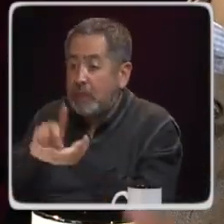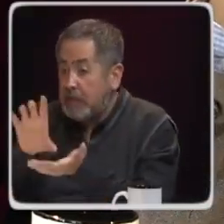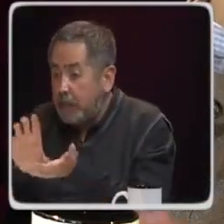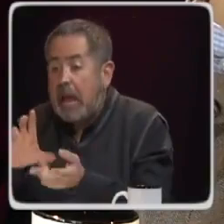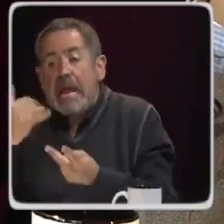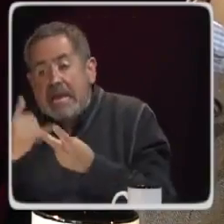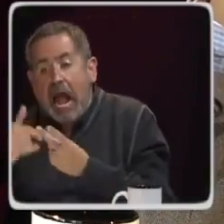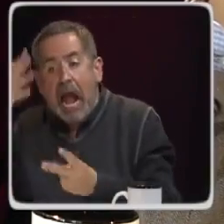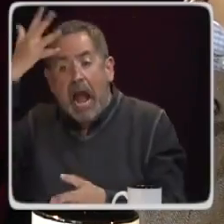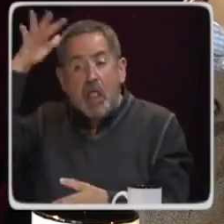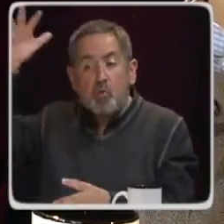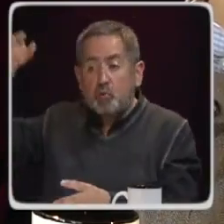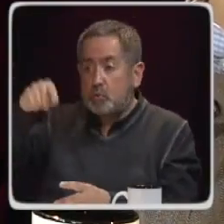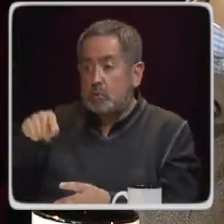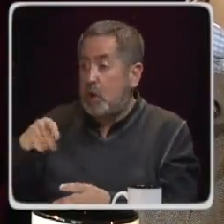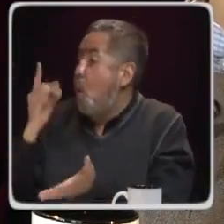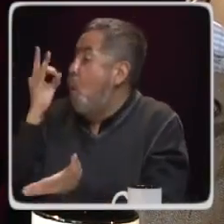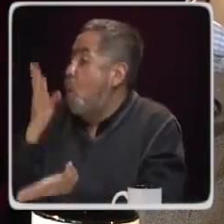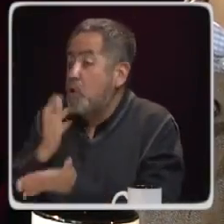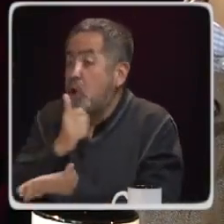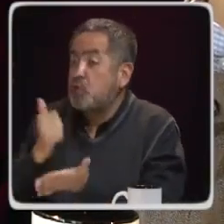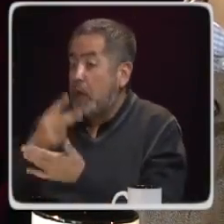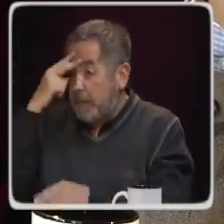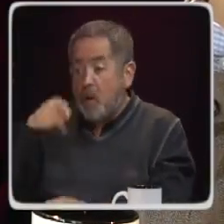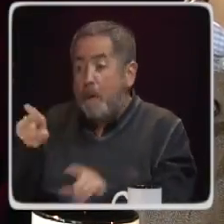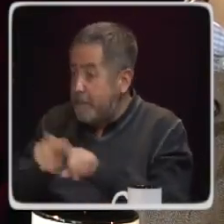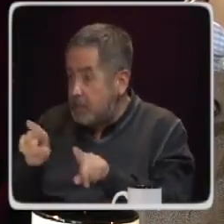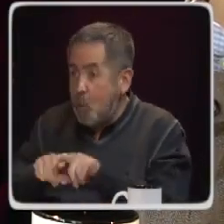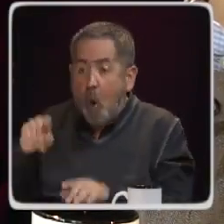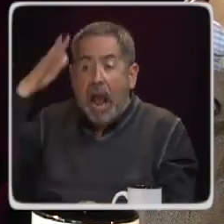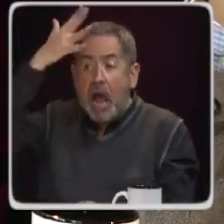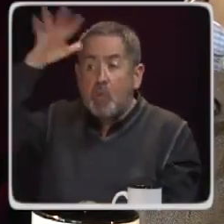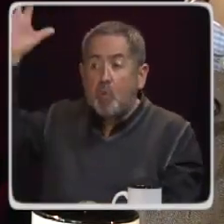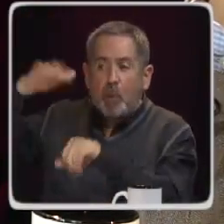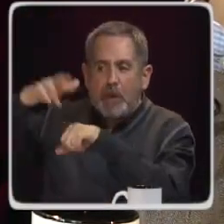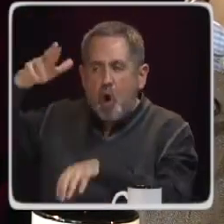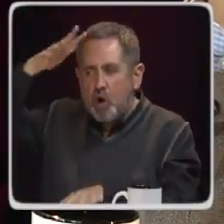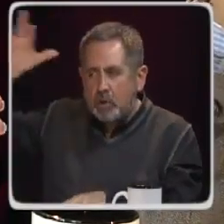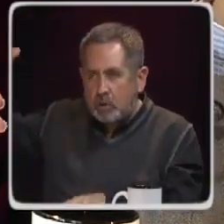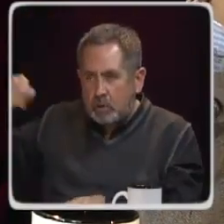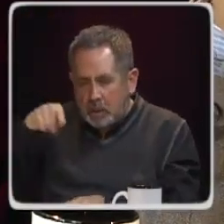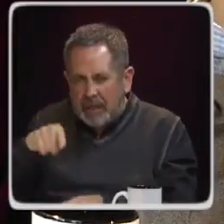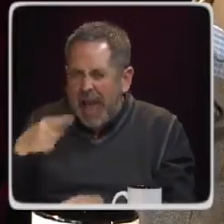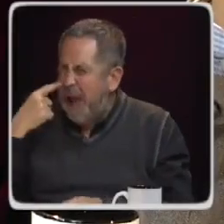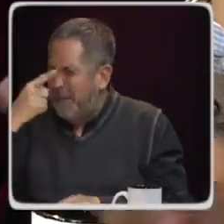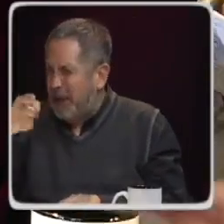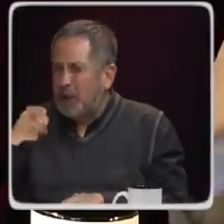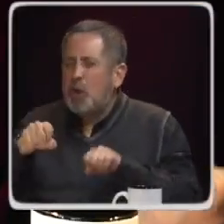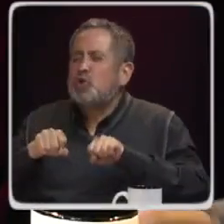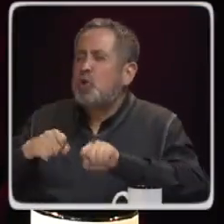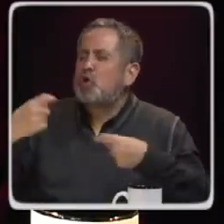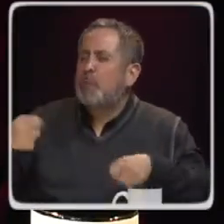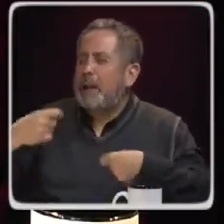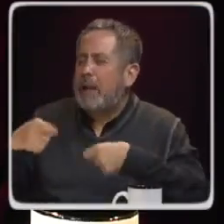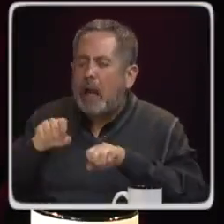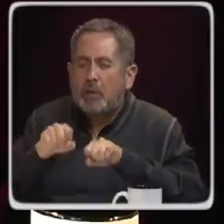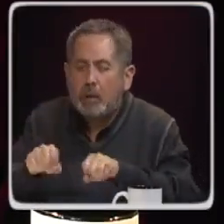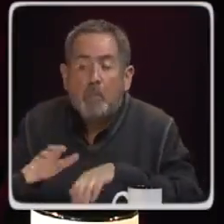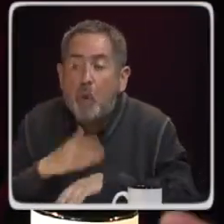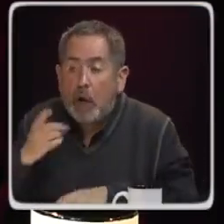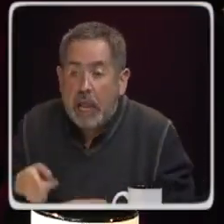escolar. La educación tiene que ver con la capacitación para el empleo, tiene que ver